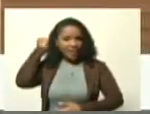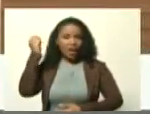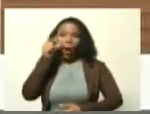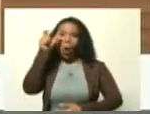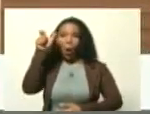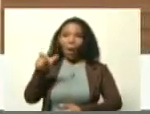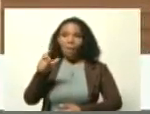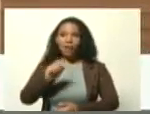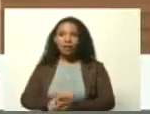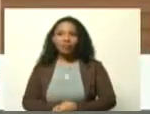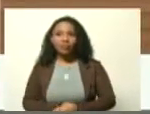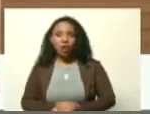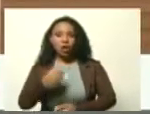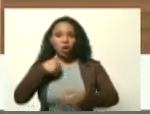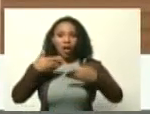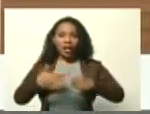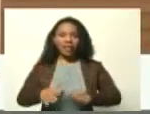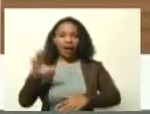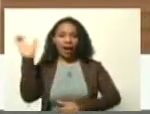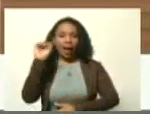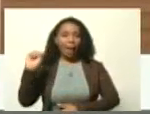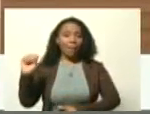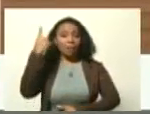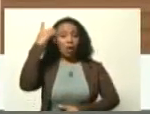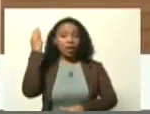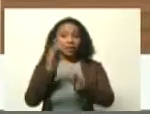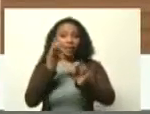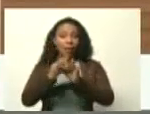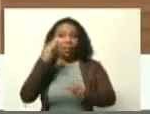Agostini. ¡Wow! Nací en Caracas el